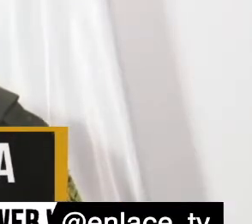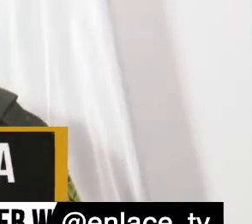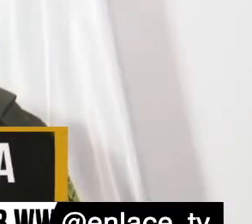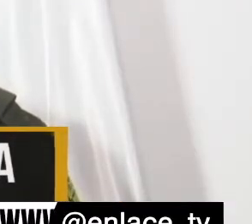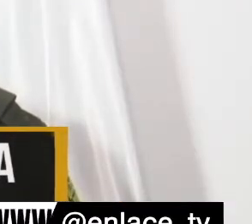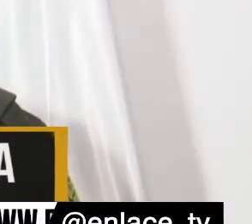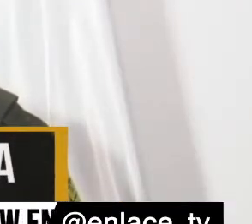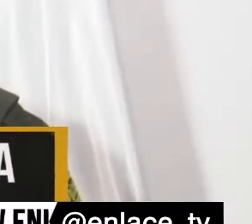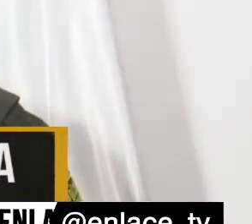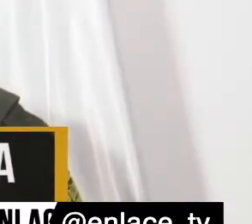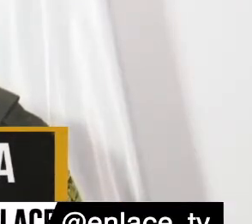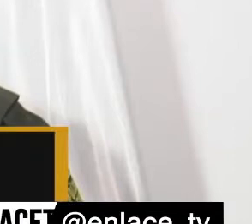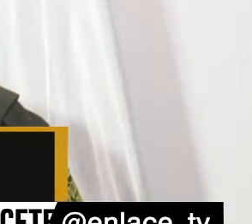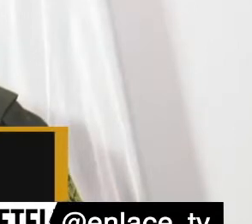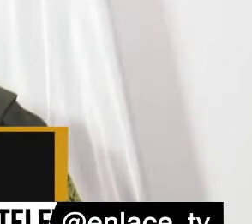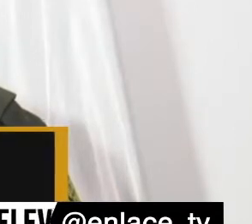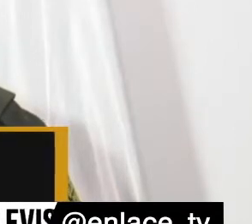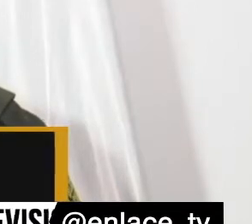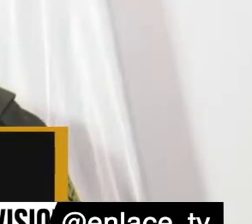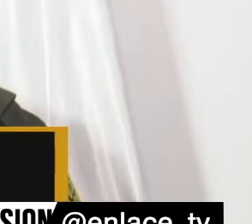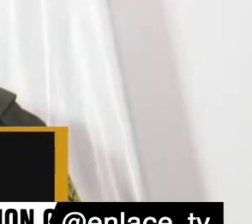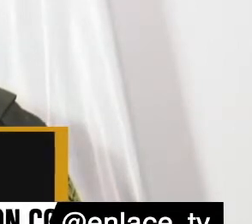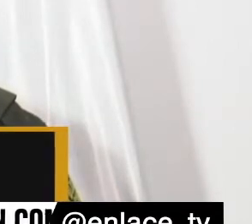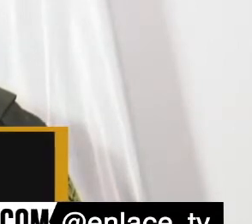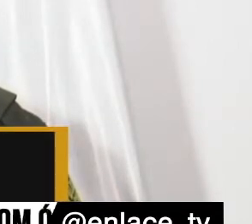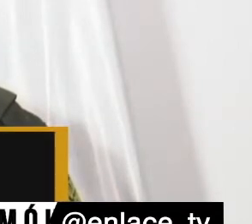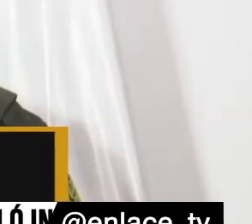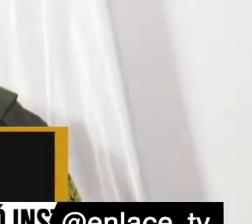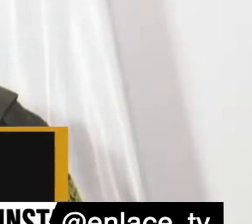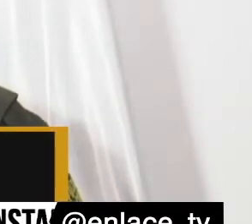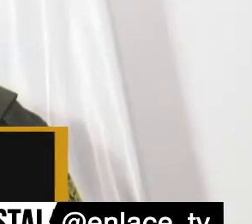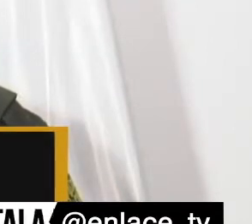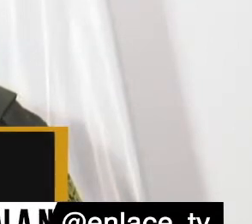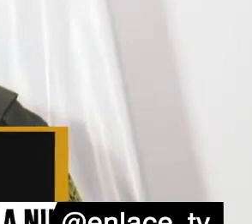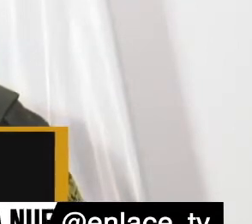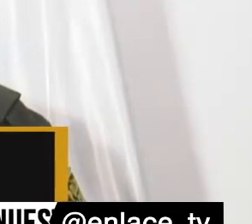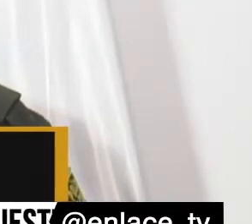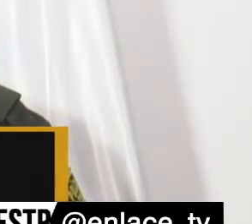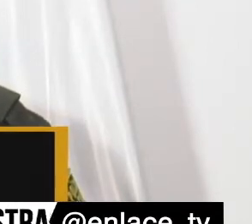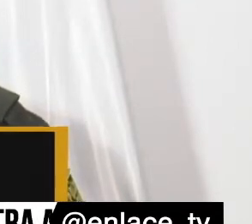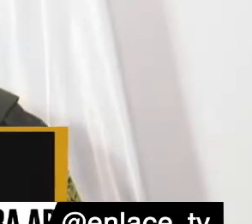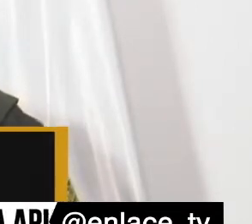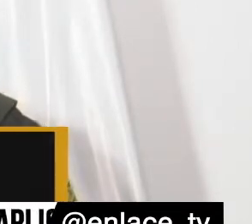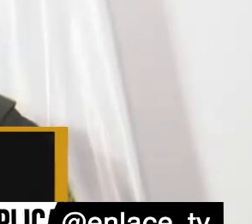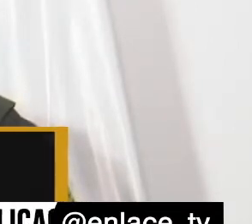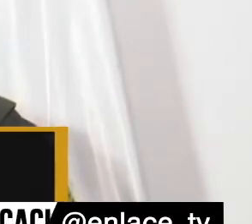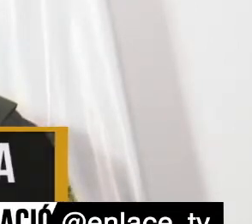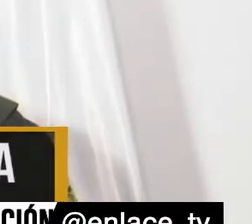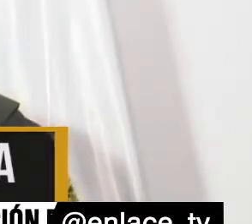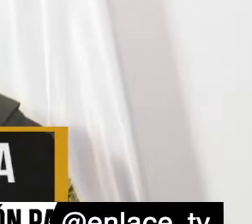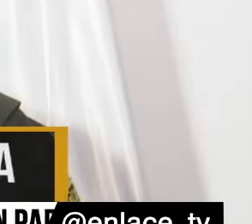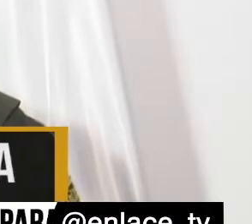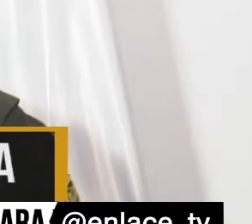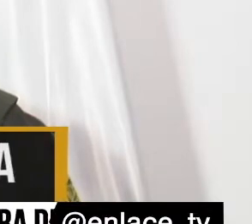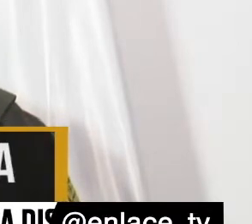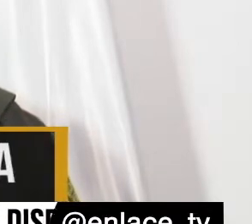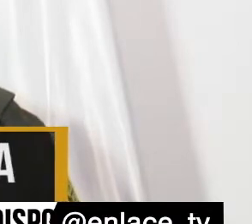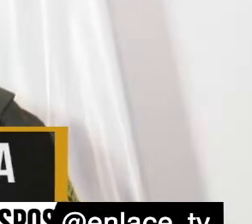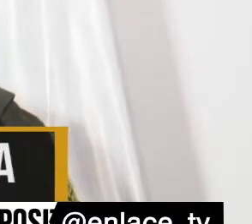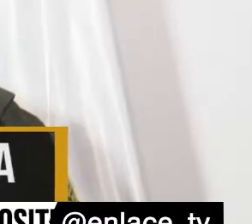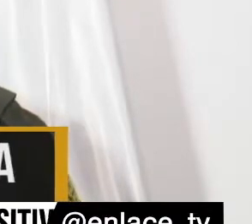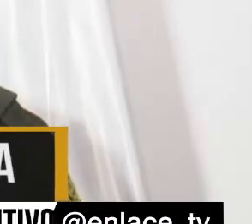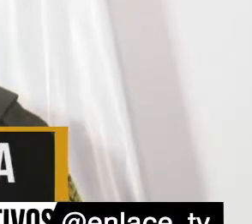encuentran en la zona boscosa con un adulto en compañía de un adolescente, el cual presuntamente mediante la modalidad